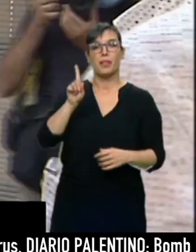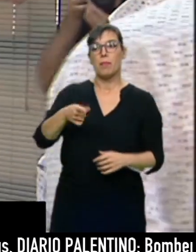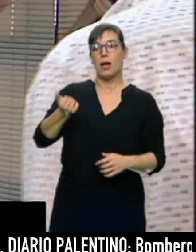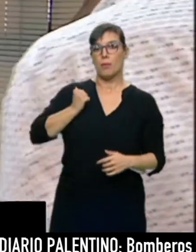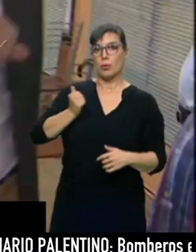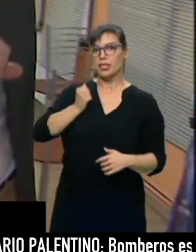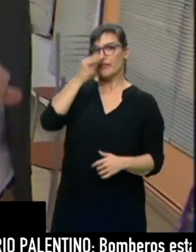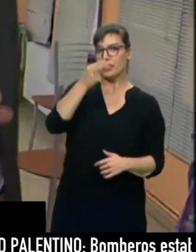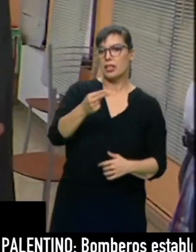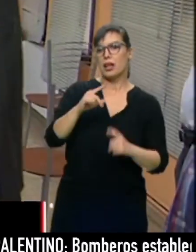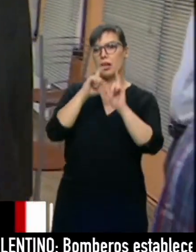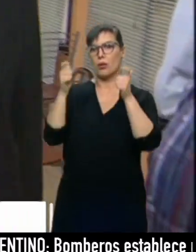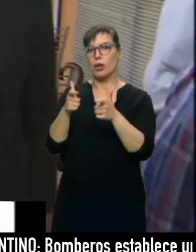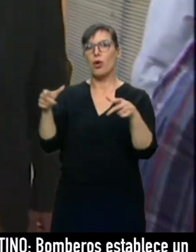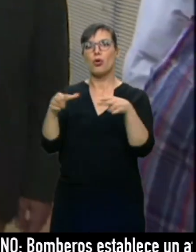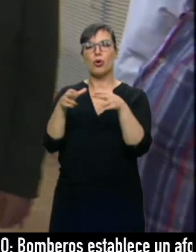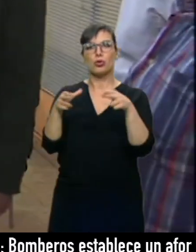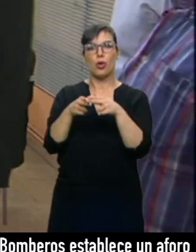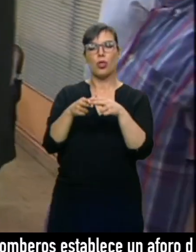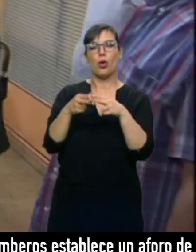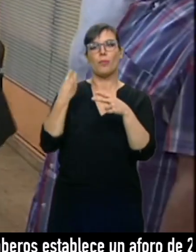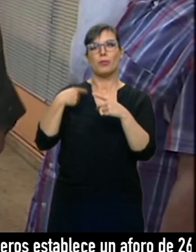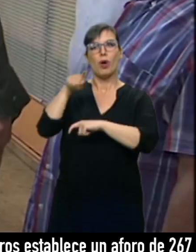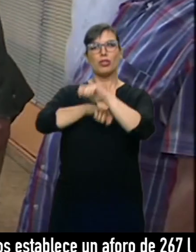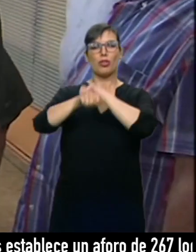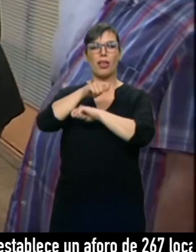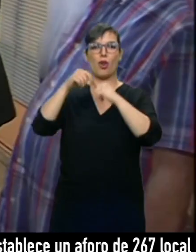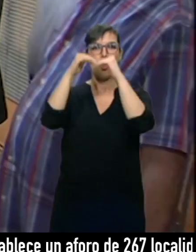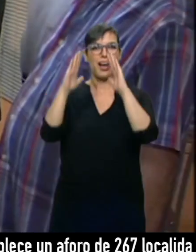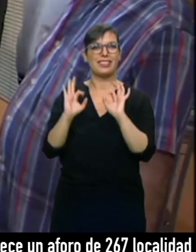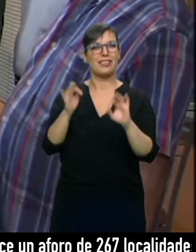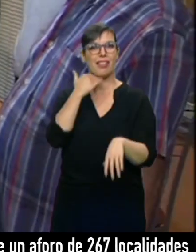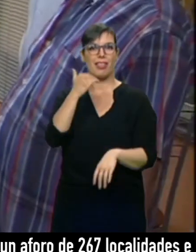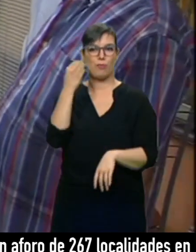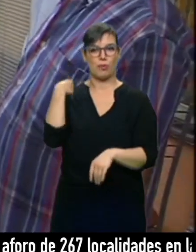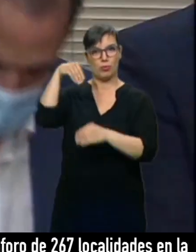visitar y reunirse con los socios de la Casa de Zamora de este municipio vasco.